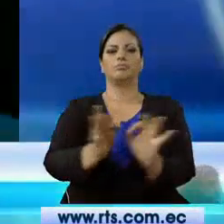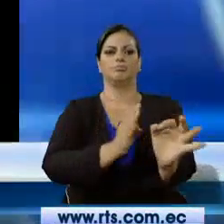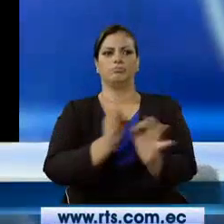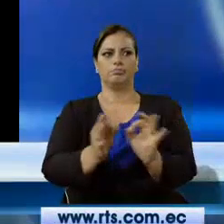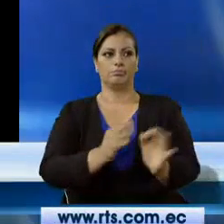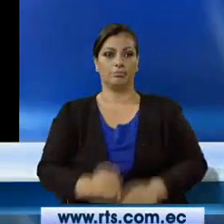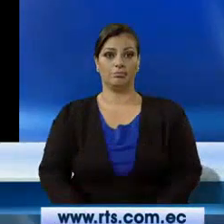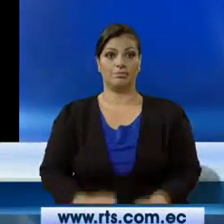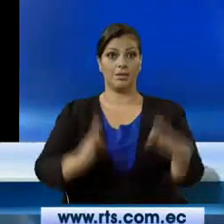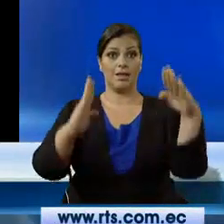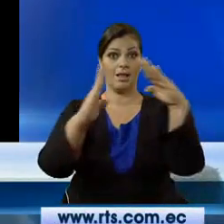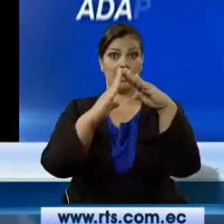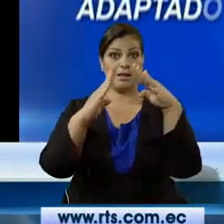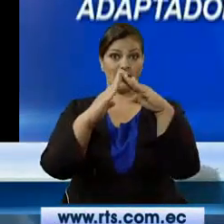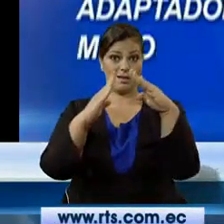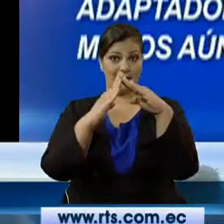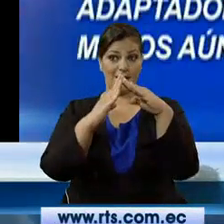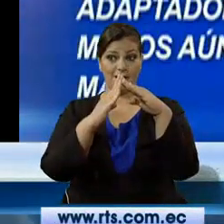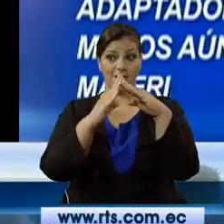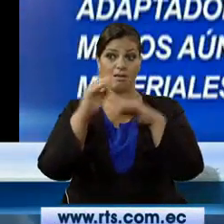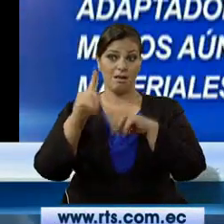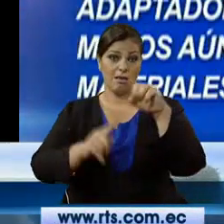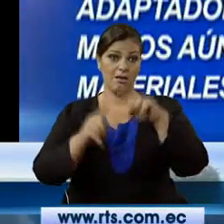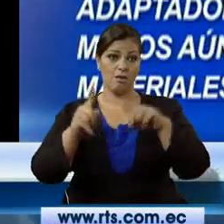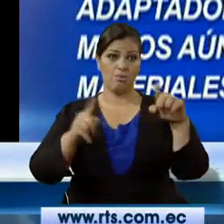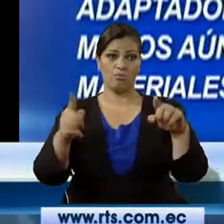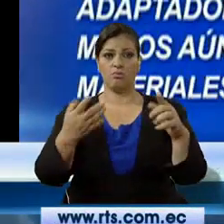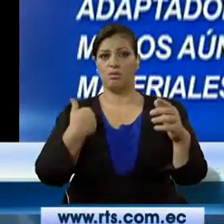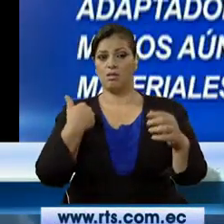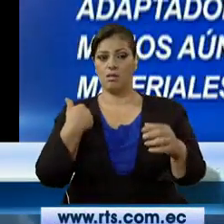hogares tenemos a veces tomas corrientes,